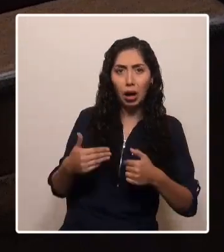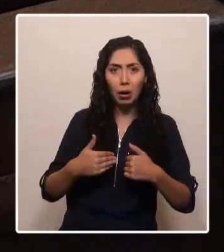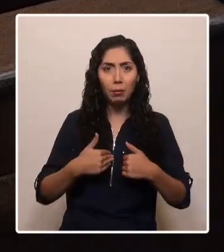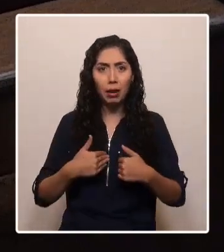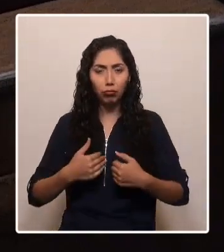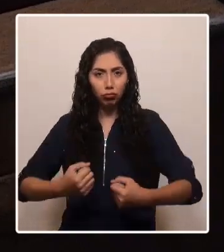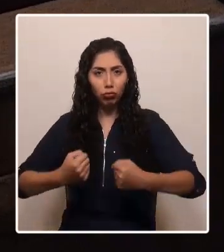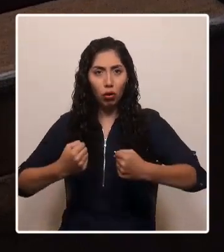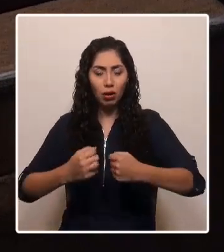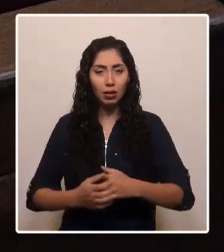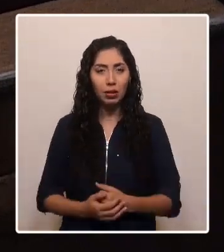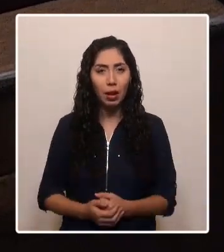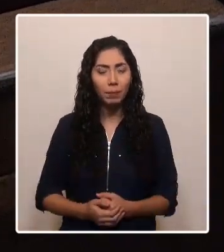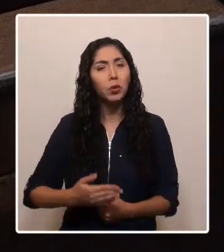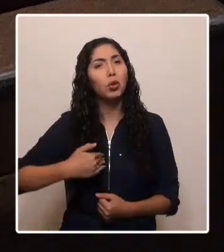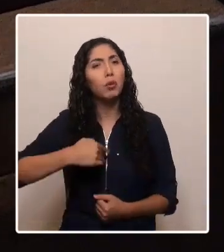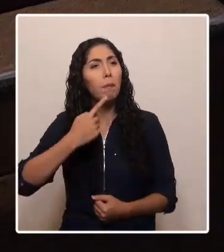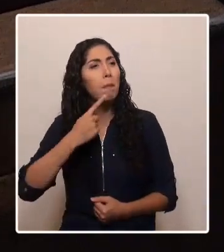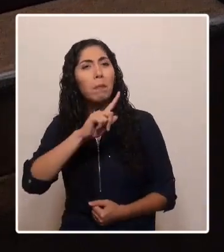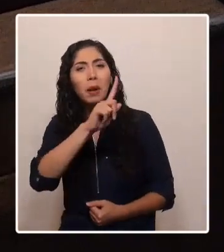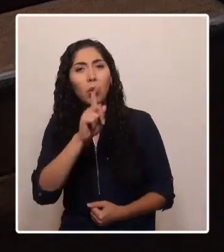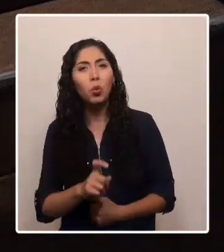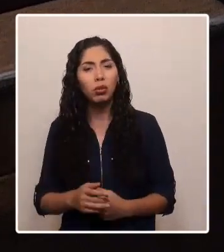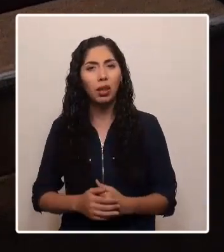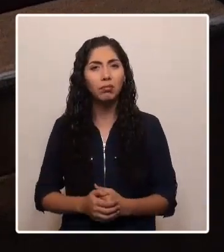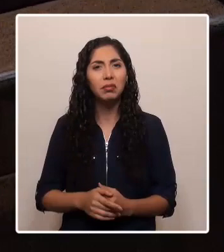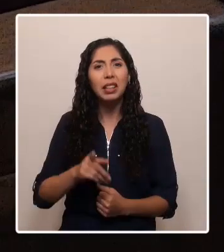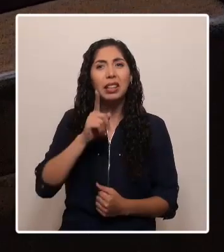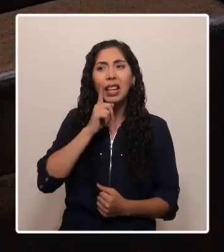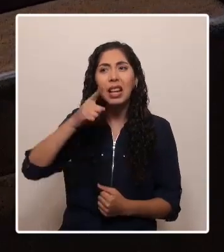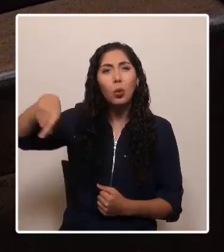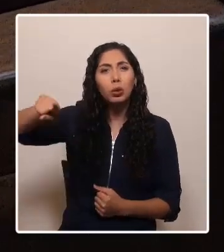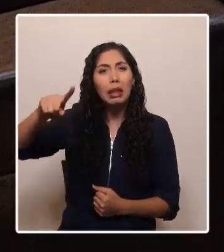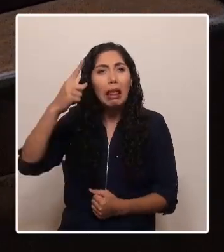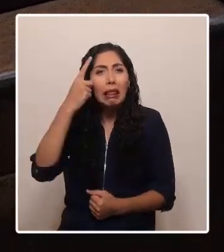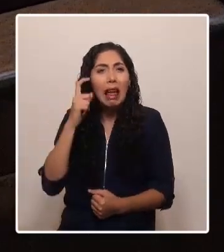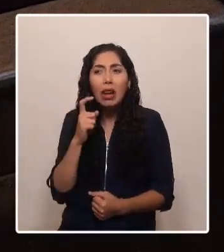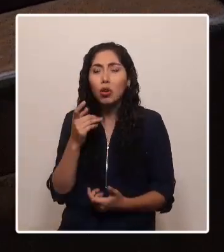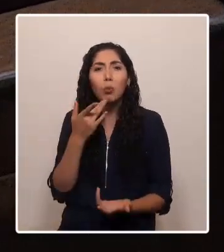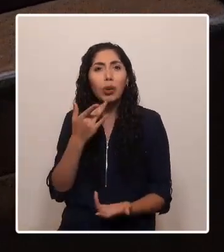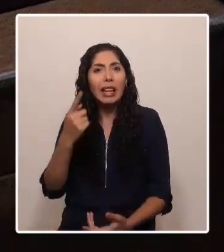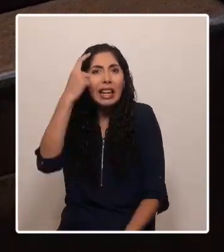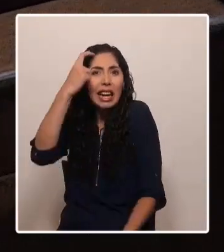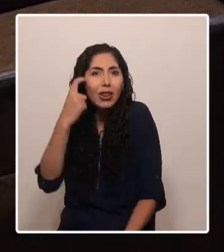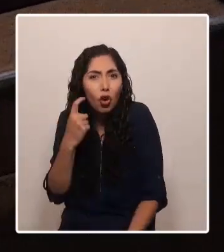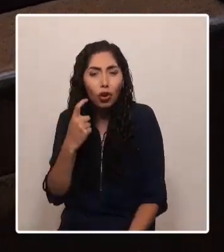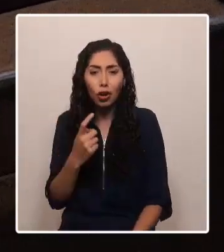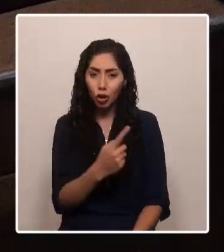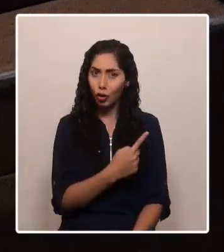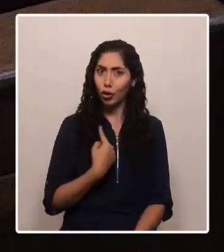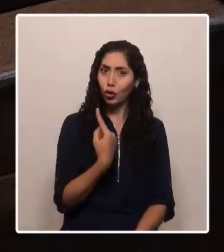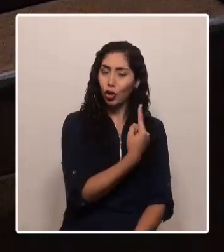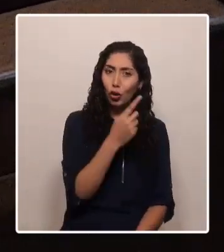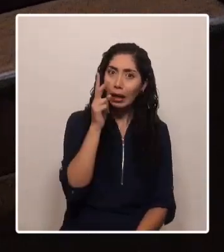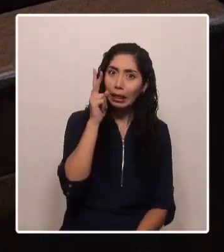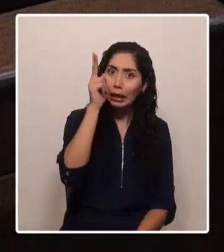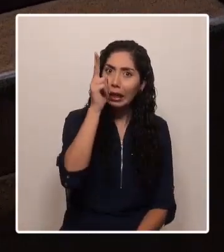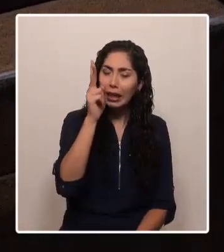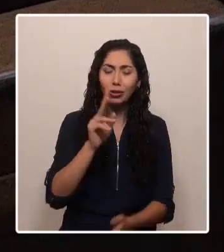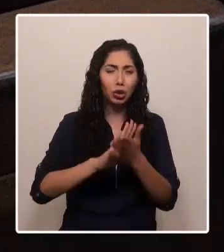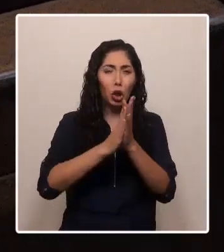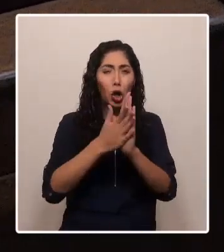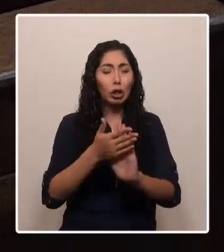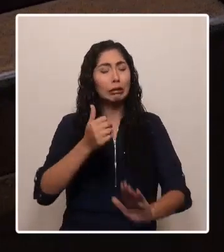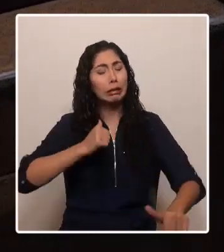Pero me pregunto quién les hizo tanto daño para tener tanto rencor, porque nosotros, los indígenas, a pesar de todo lo que hemos vivido históricamente,